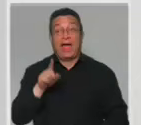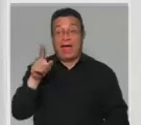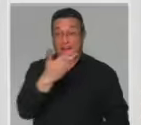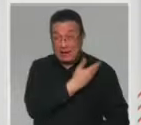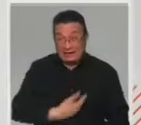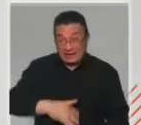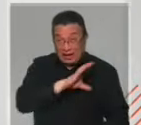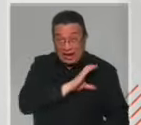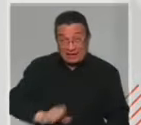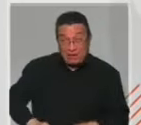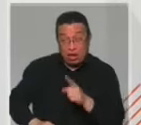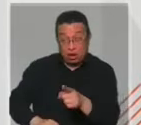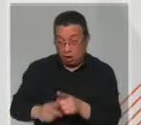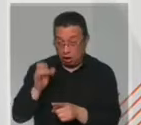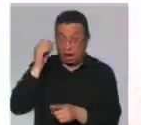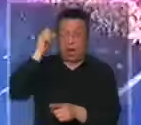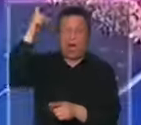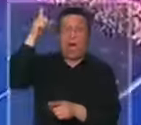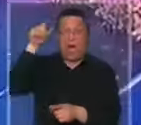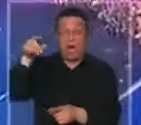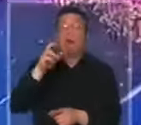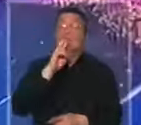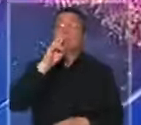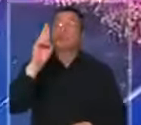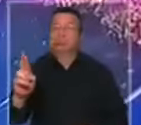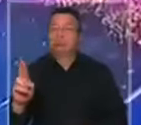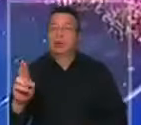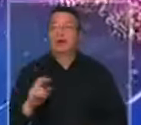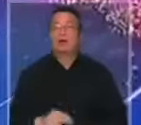respondió a través de este mensaje en X.